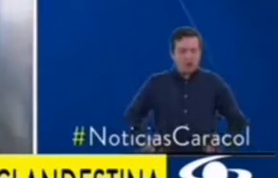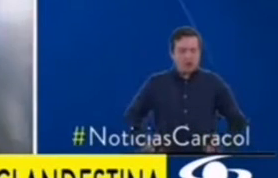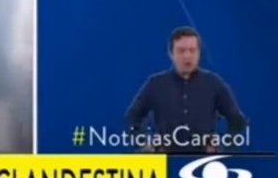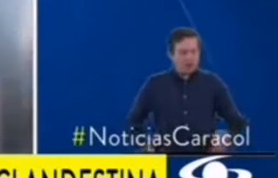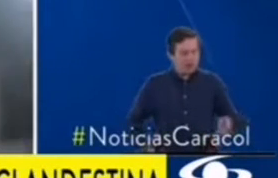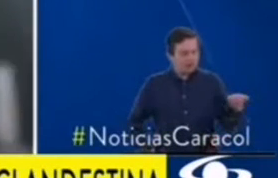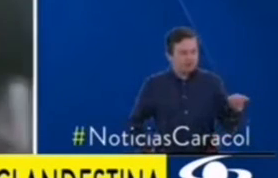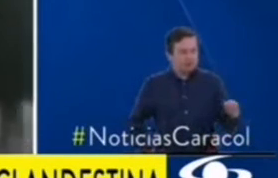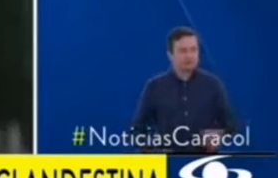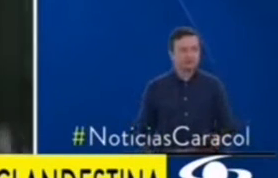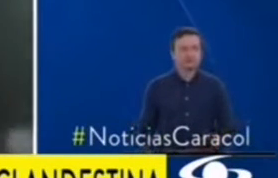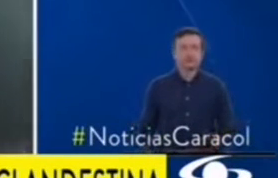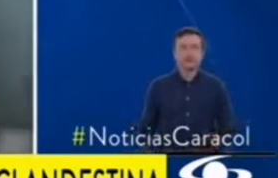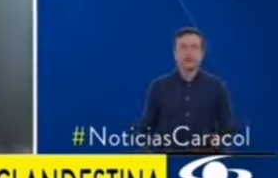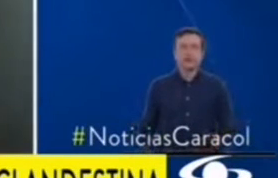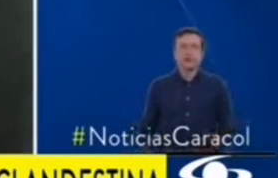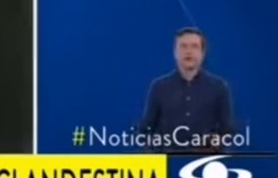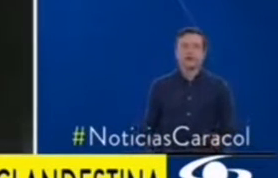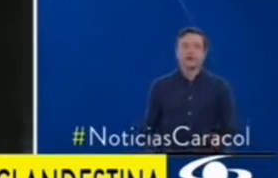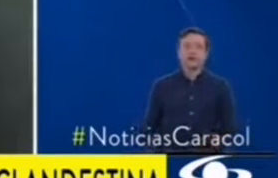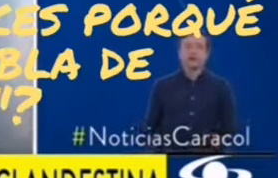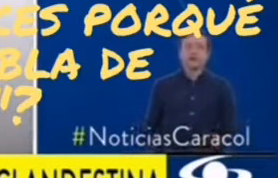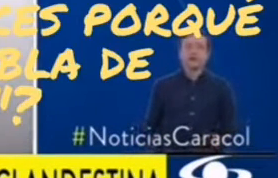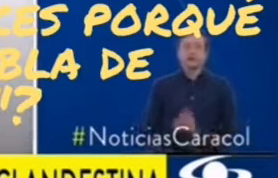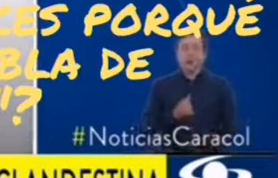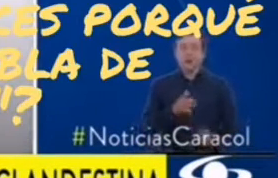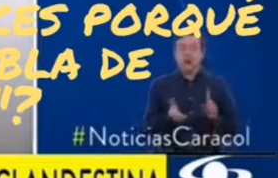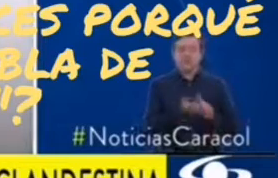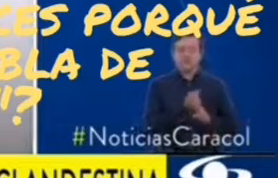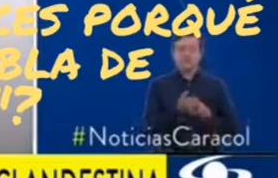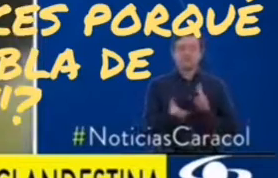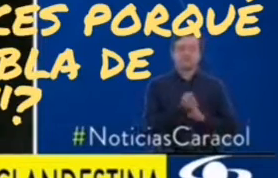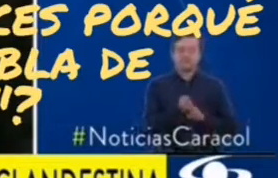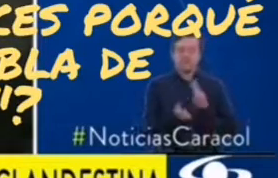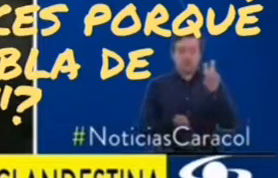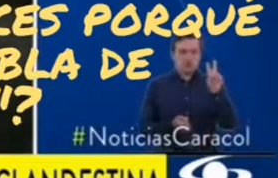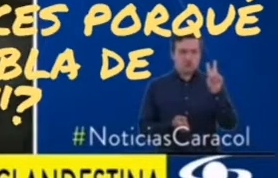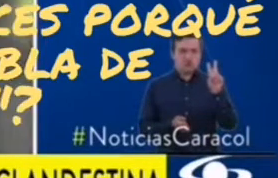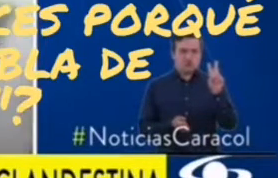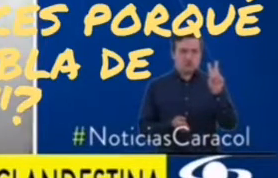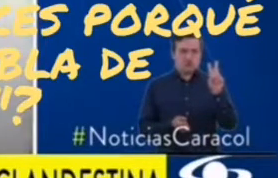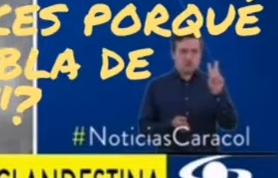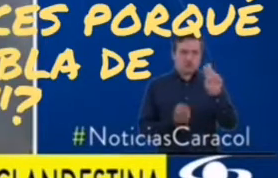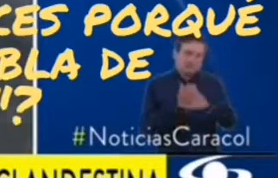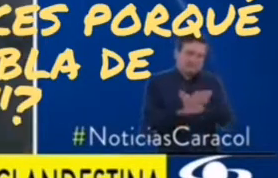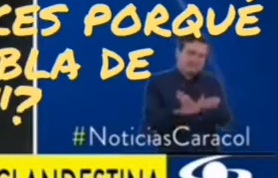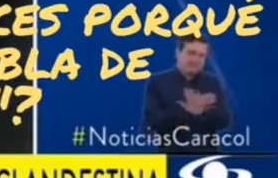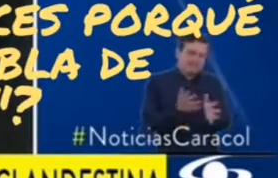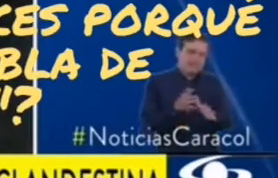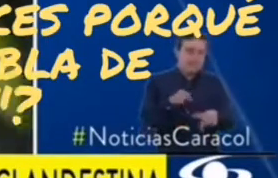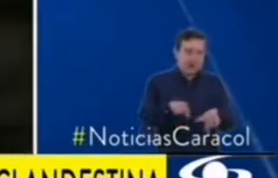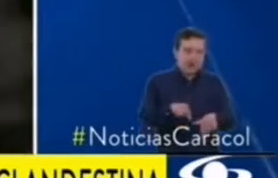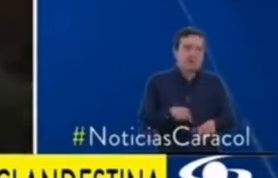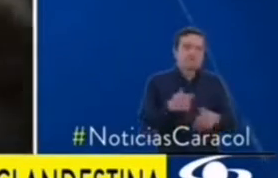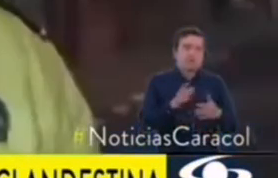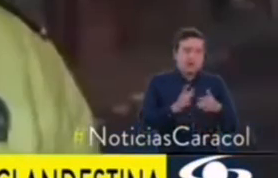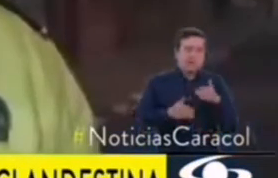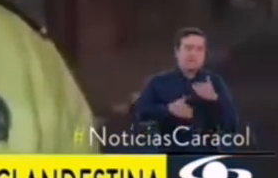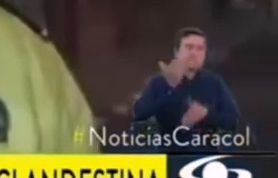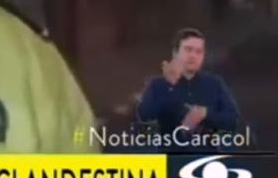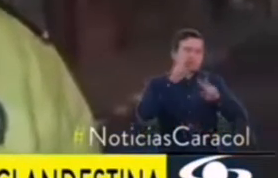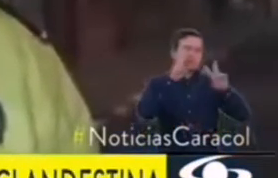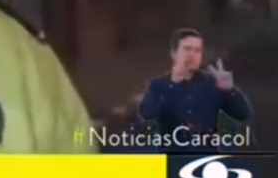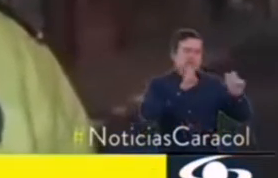Preliminarmente se identificaron dos uniformados, por lo que se aperturaron las